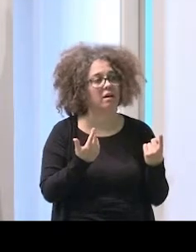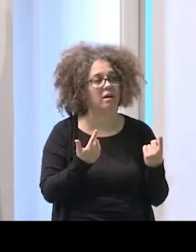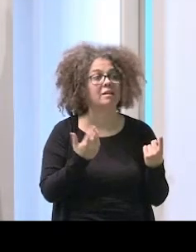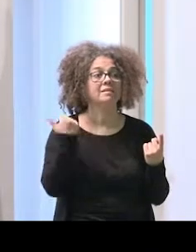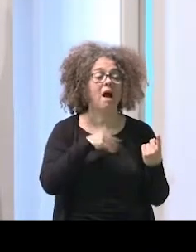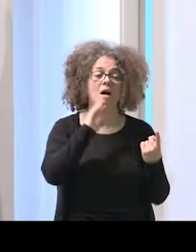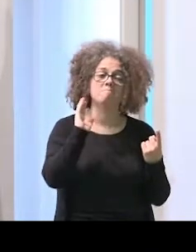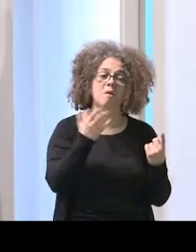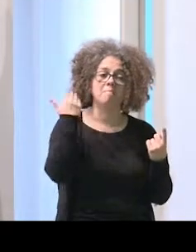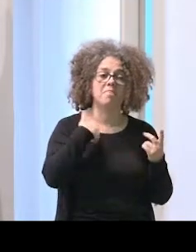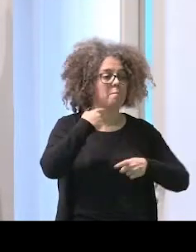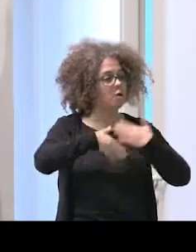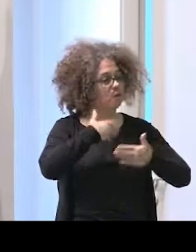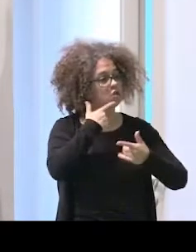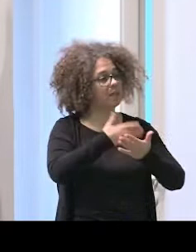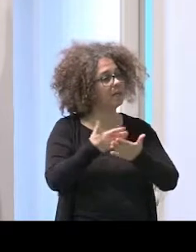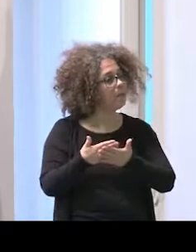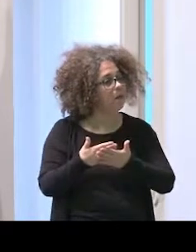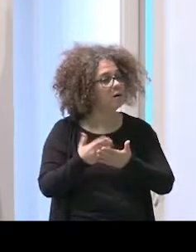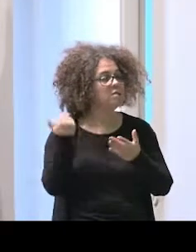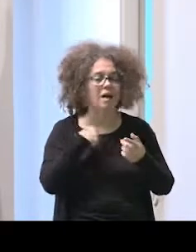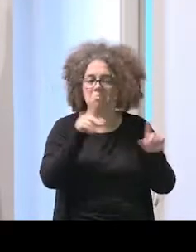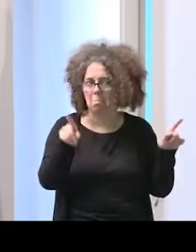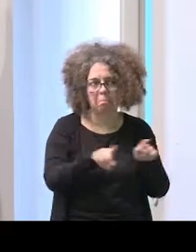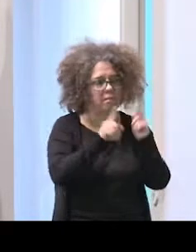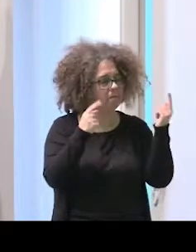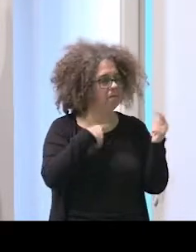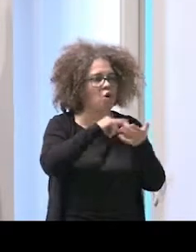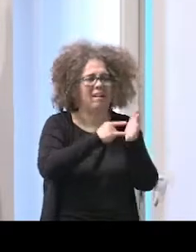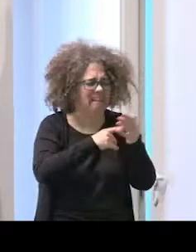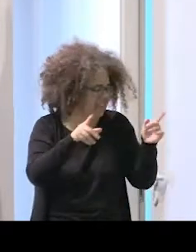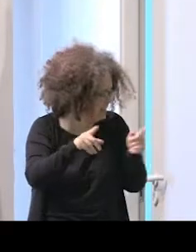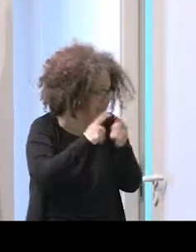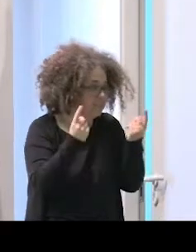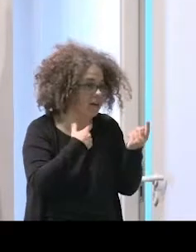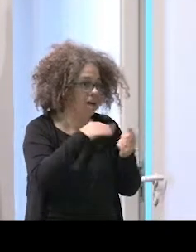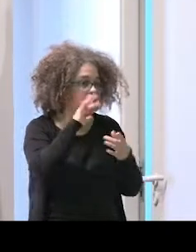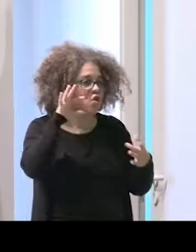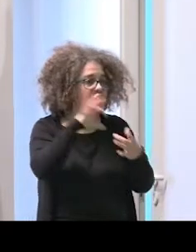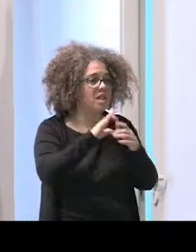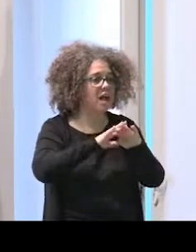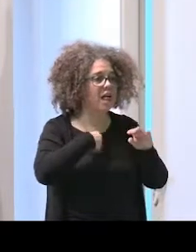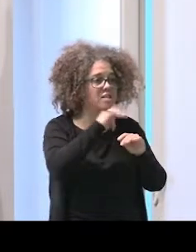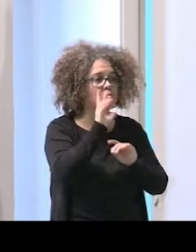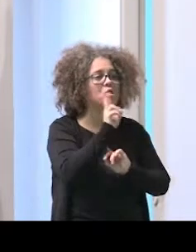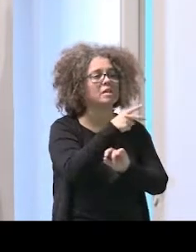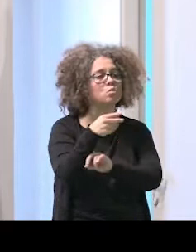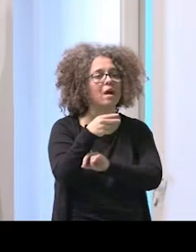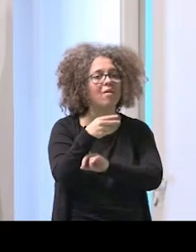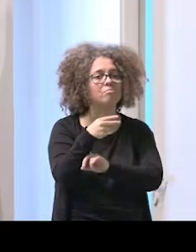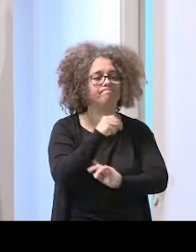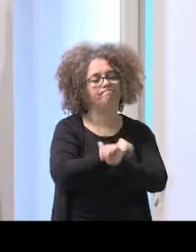vez pasas el proceso de cribado, sea el que sea la técnica que sea, ¿vale? Lo ideal es tener los resultados sobre los 15